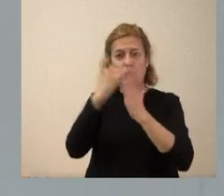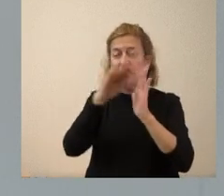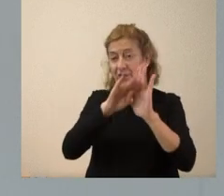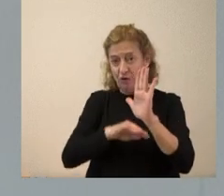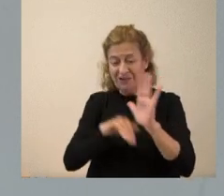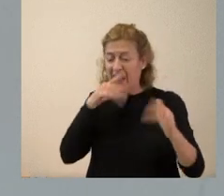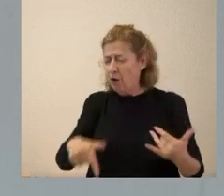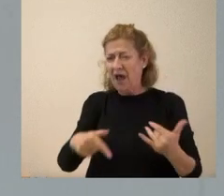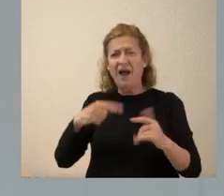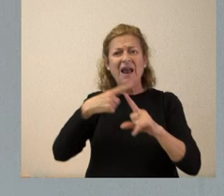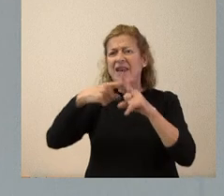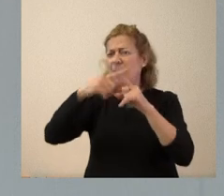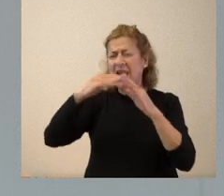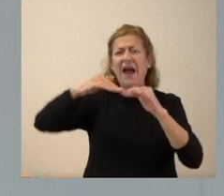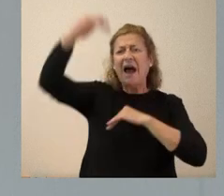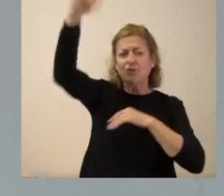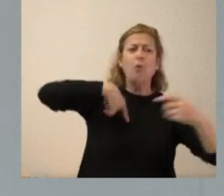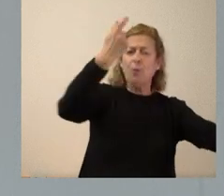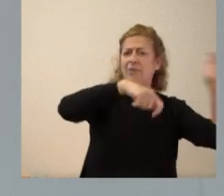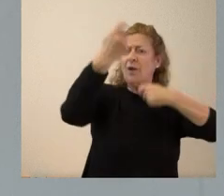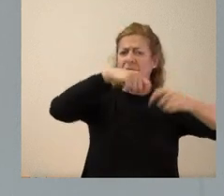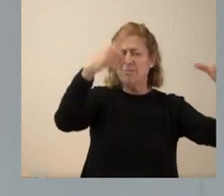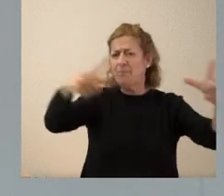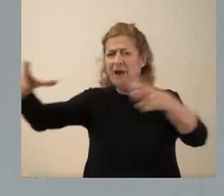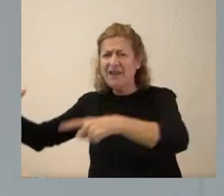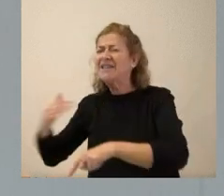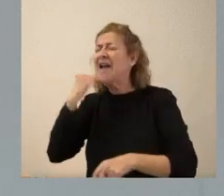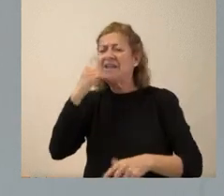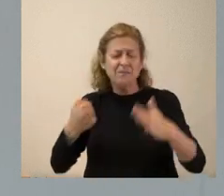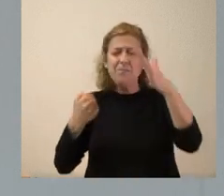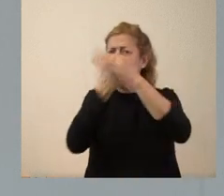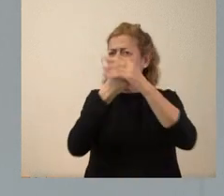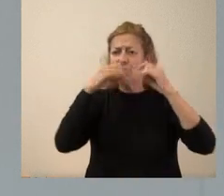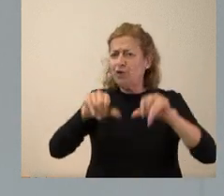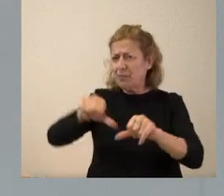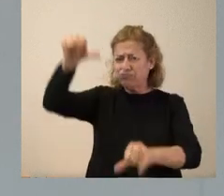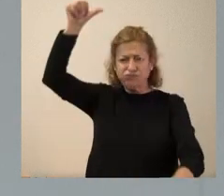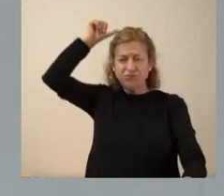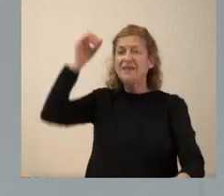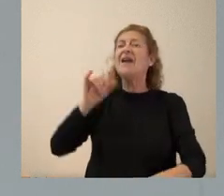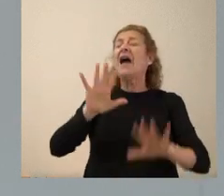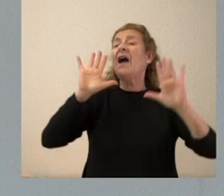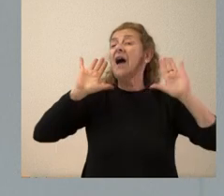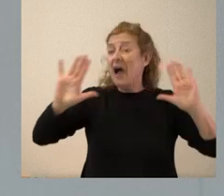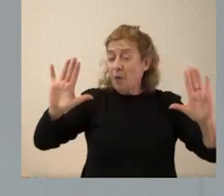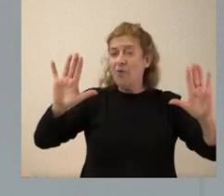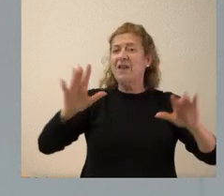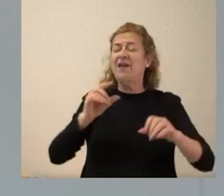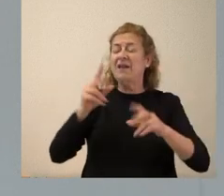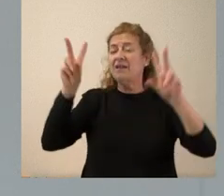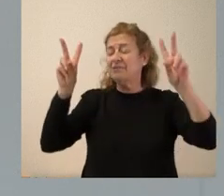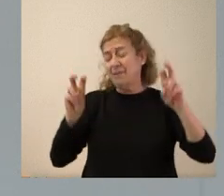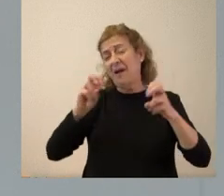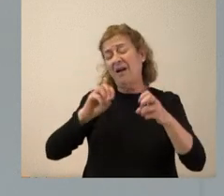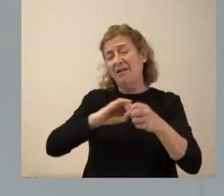unos niveles muy altos de venta de parcelas muy cerca de los máximos históricos y a pesar tanto de la situación de la pandemia como